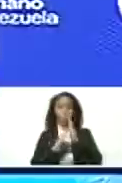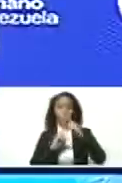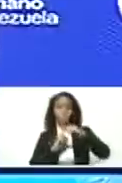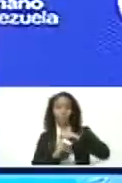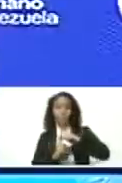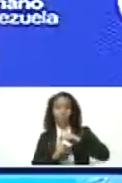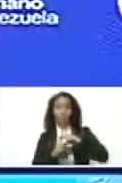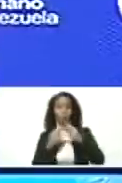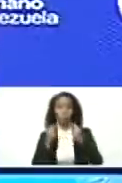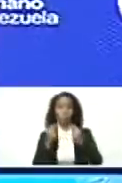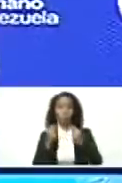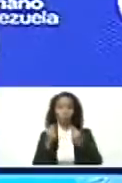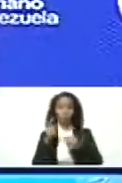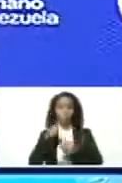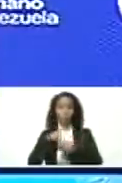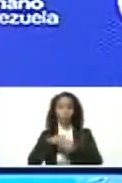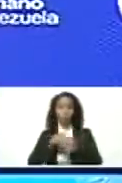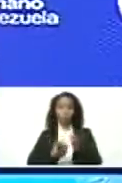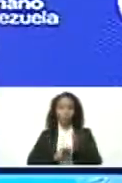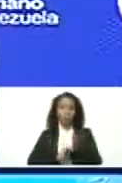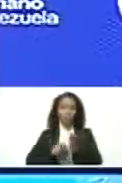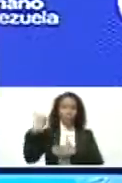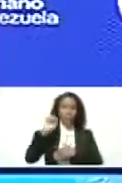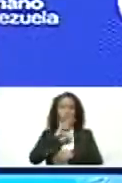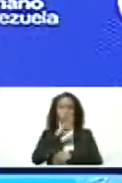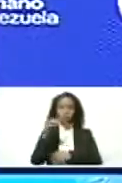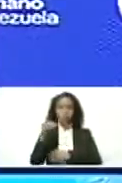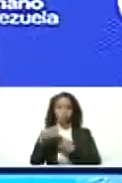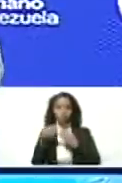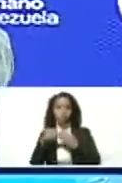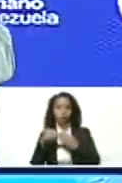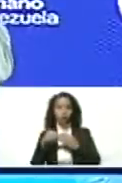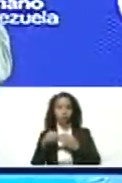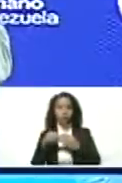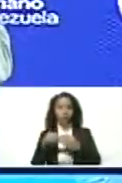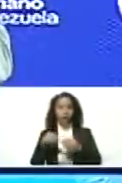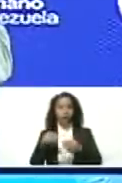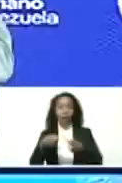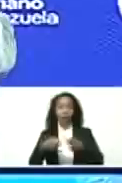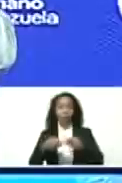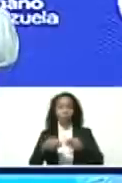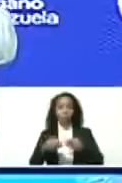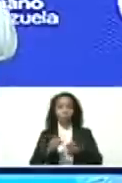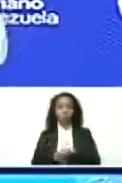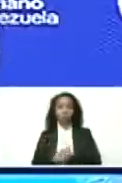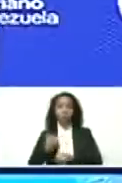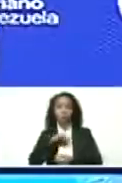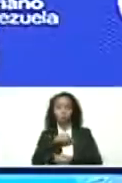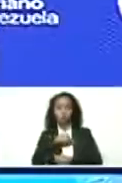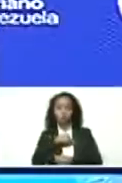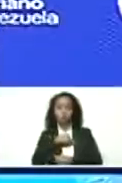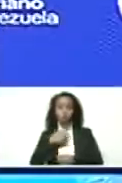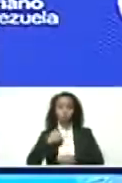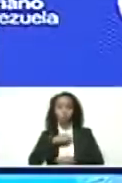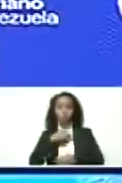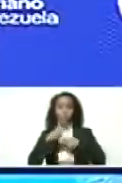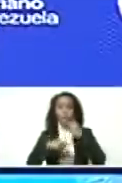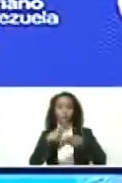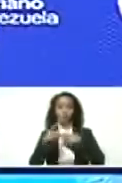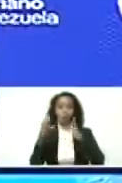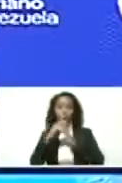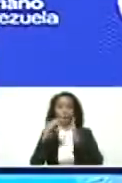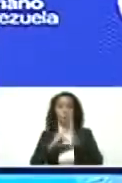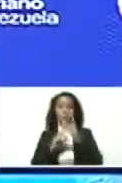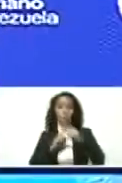los precios del petróleo hubieran llegado a $200 el barril. Nosotros, con nuestras políticas como OPEP